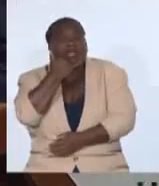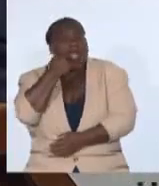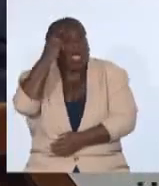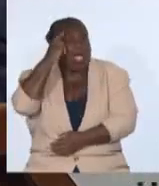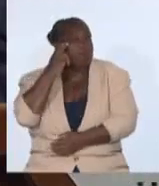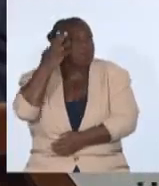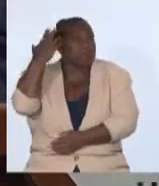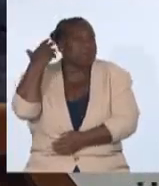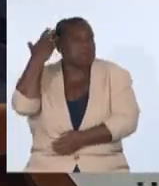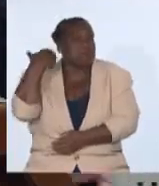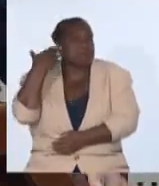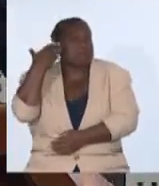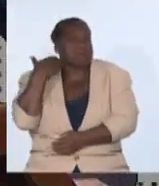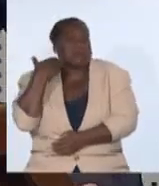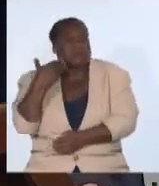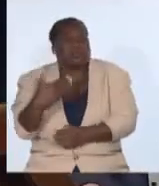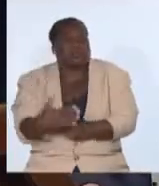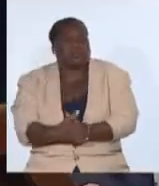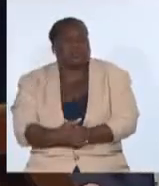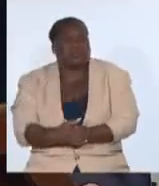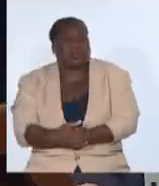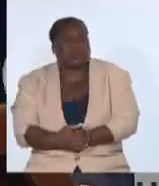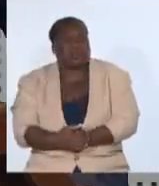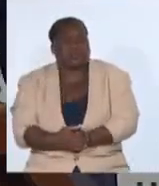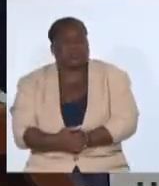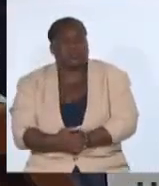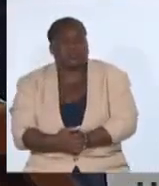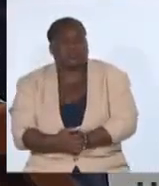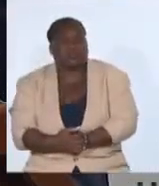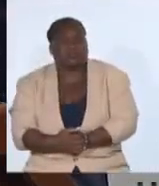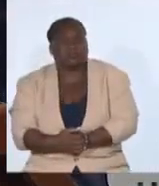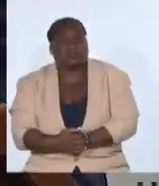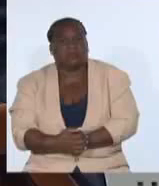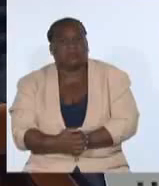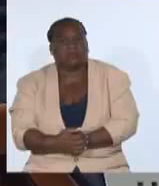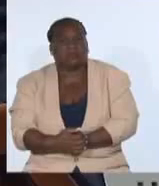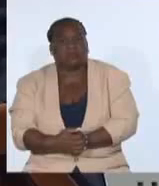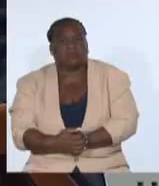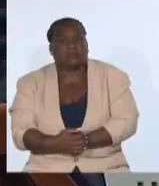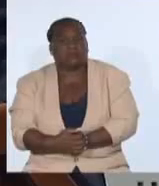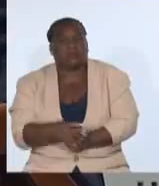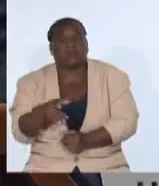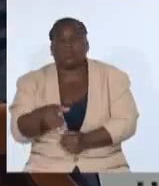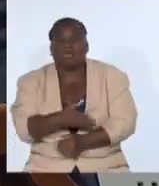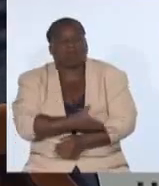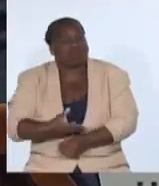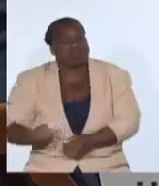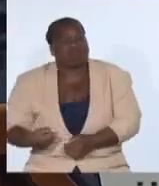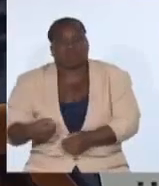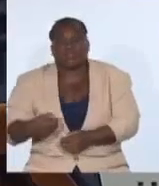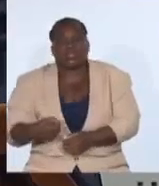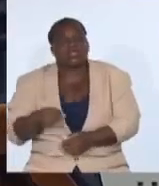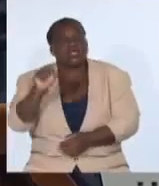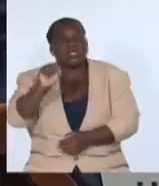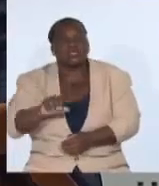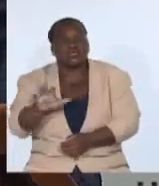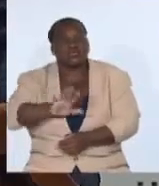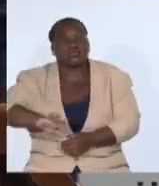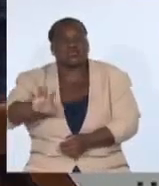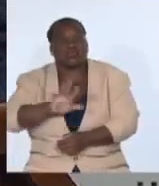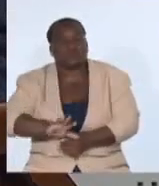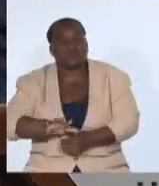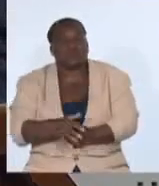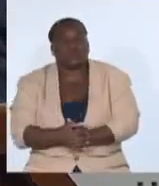y neocolonial porque no es justo y porque no soporta ya el sur el peso muerto de todas las